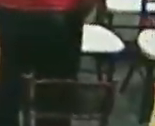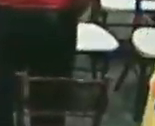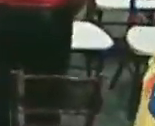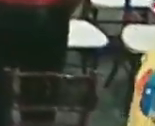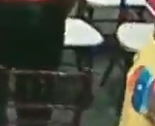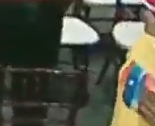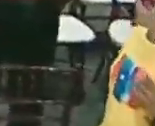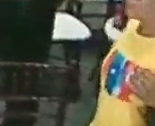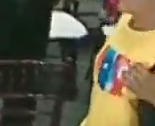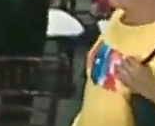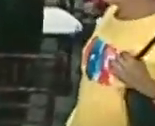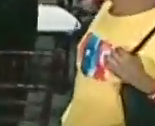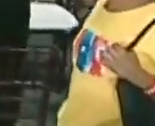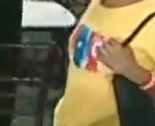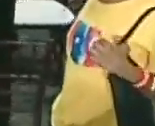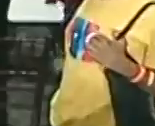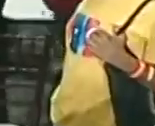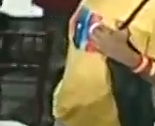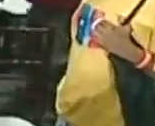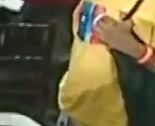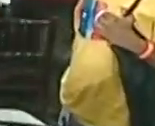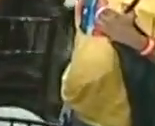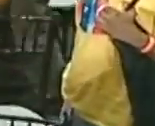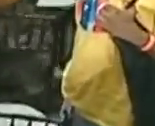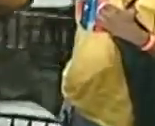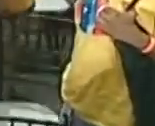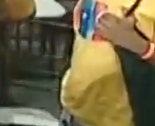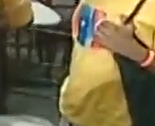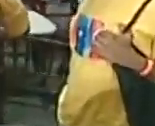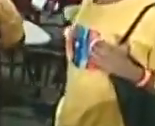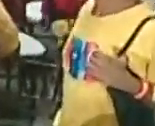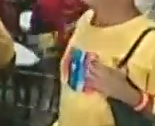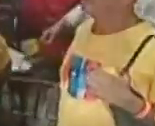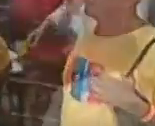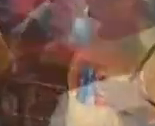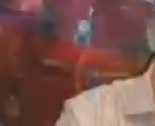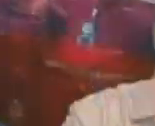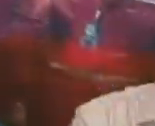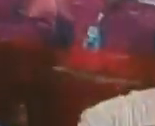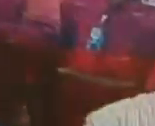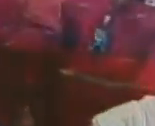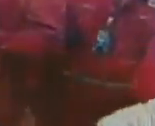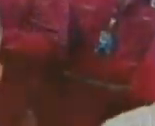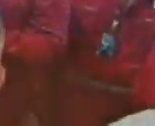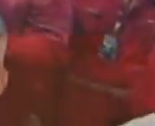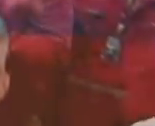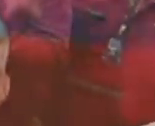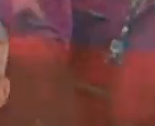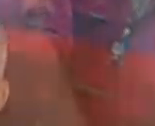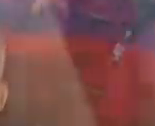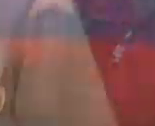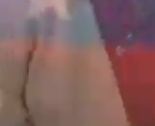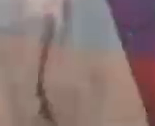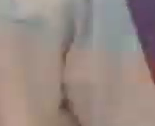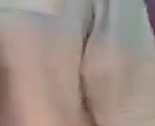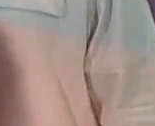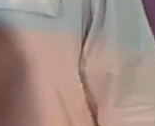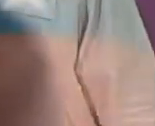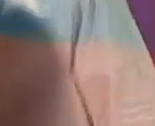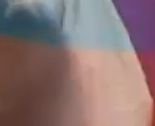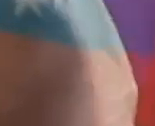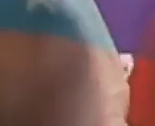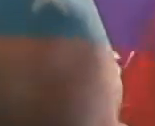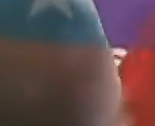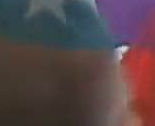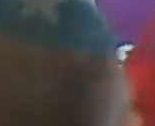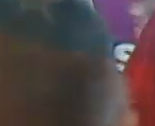Moros, propuso el día de hoy crear un nuevo esquema de trabajo ético y moral para impulsar la producción de la empresa. Además,